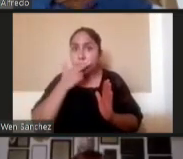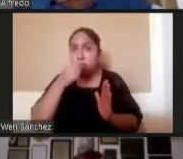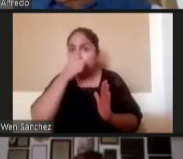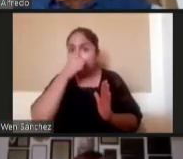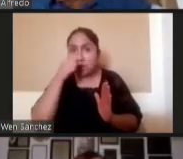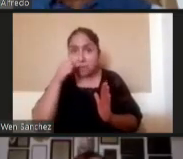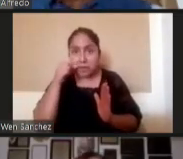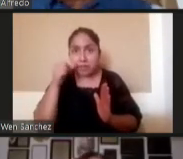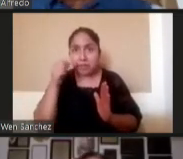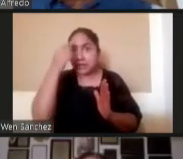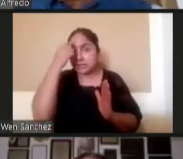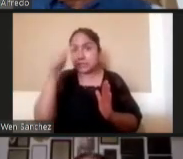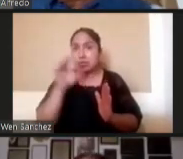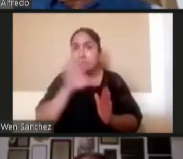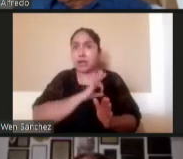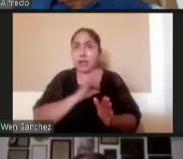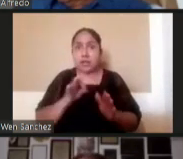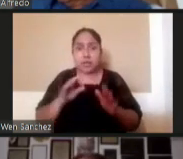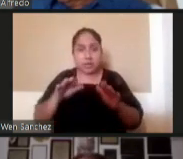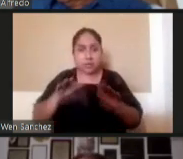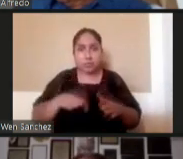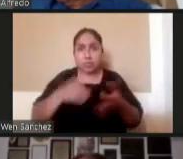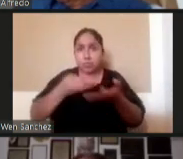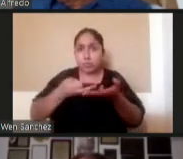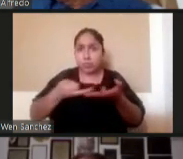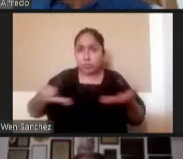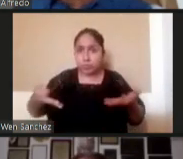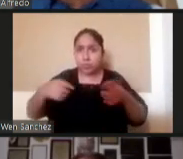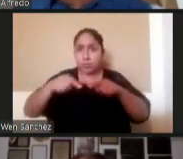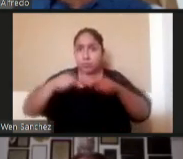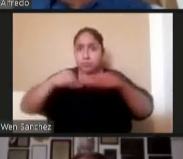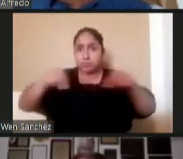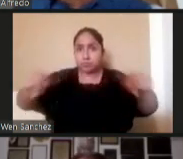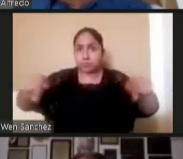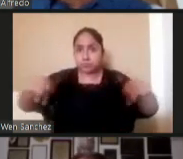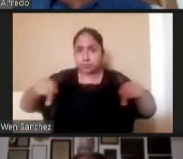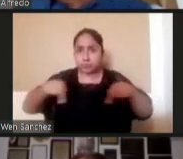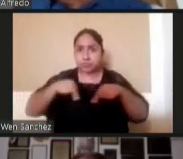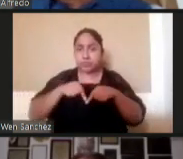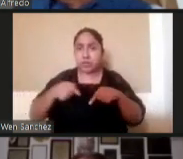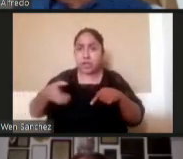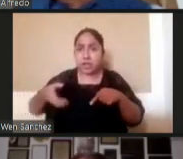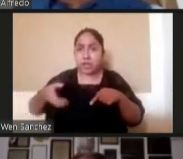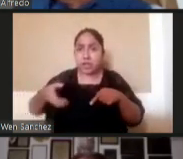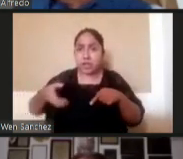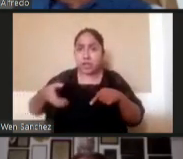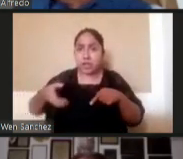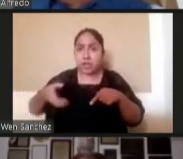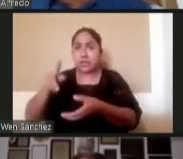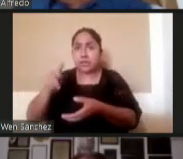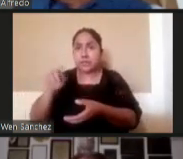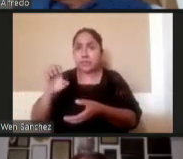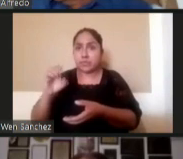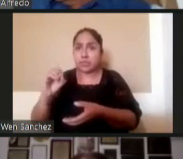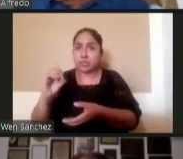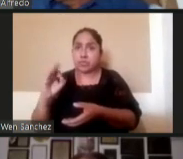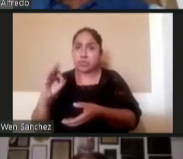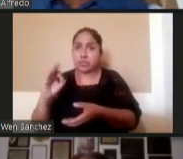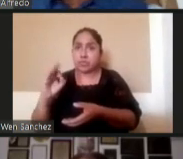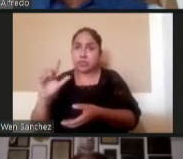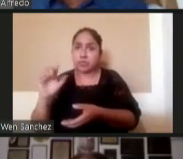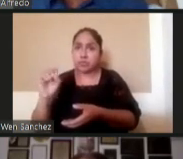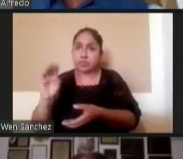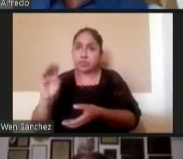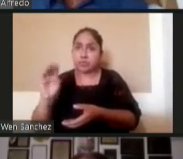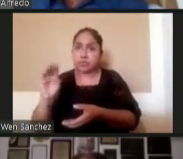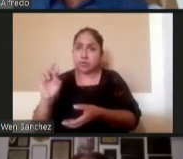zonificación secundaria de un predio ubicado en la avenida Teófilo Borunda, número 8460, de la colonia Las Acequias, con